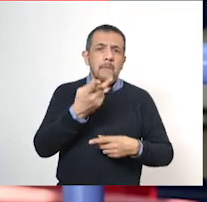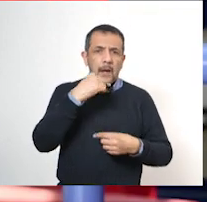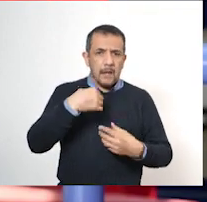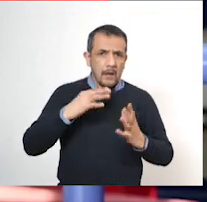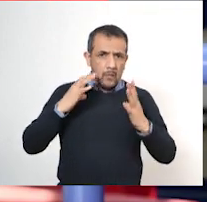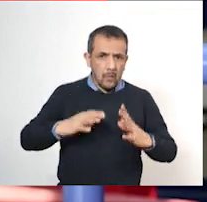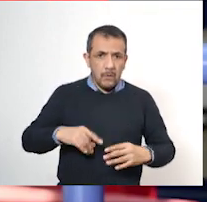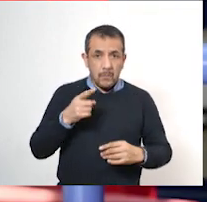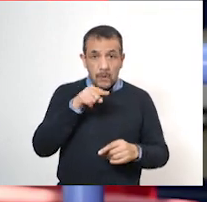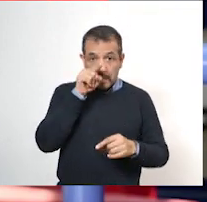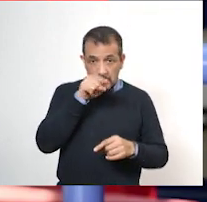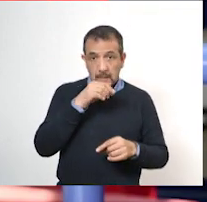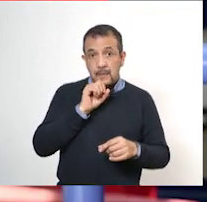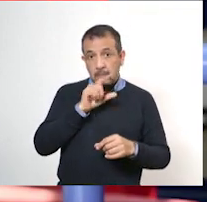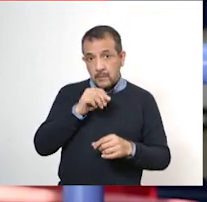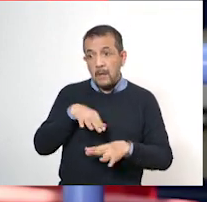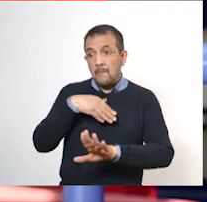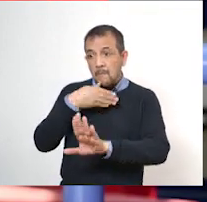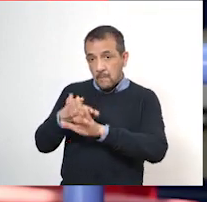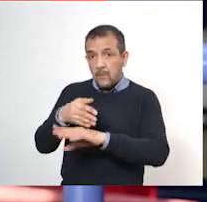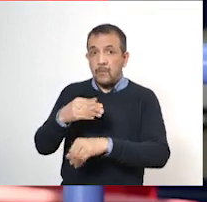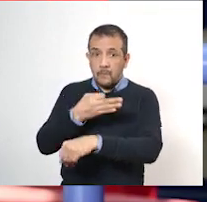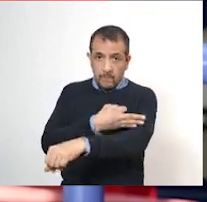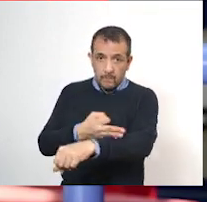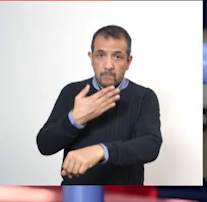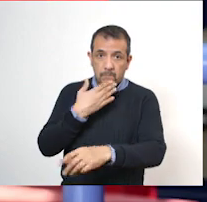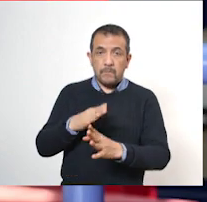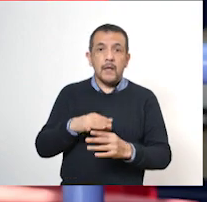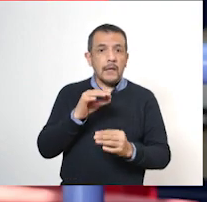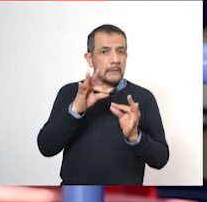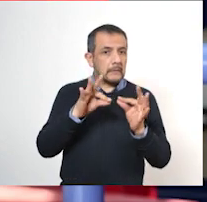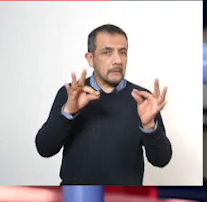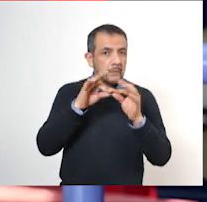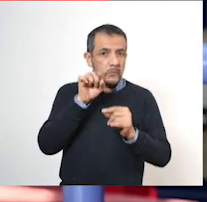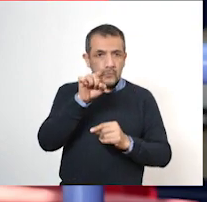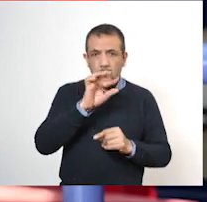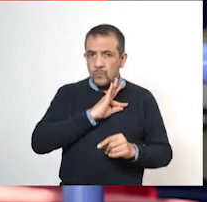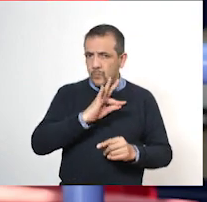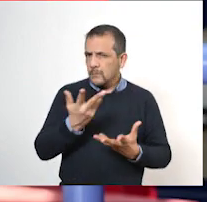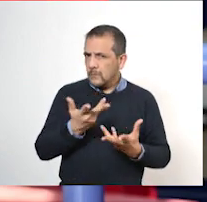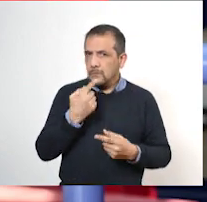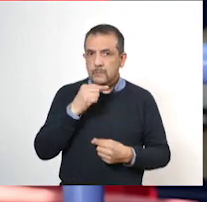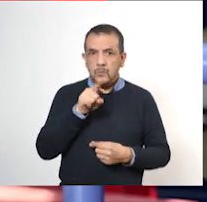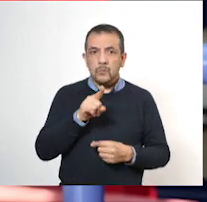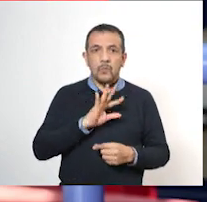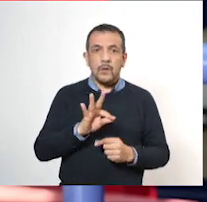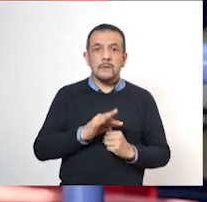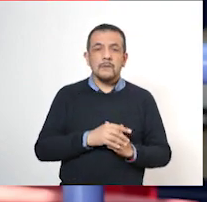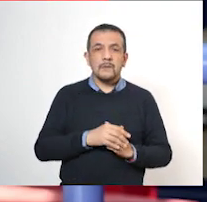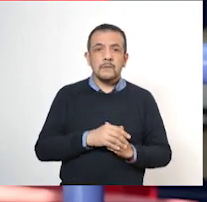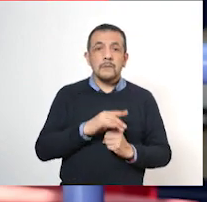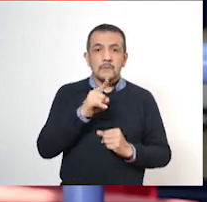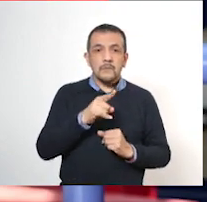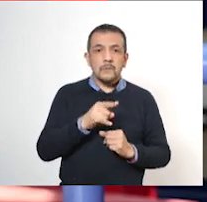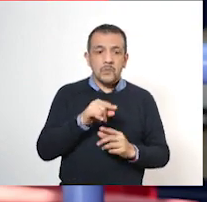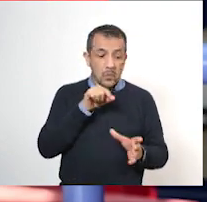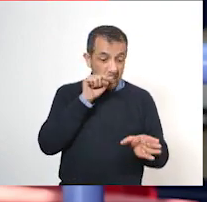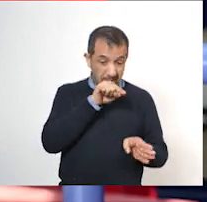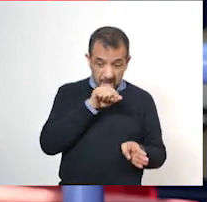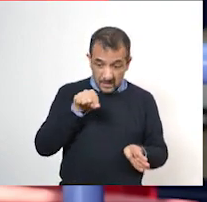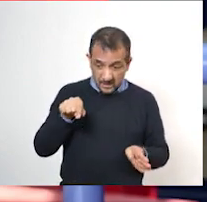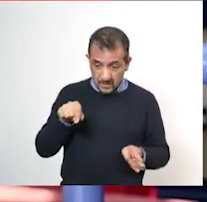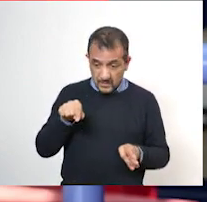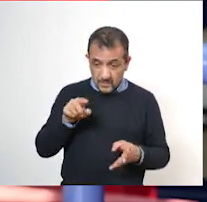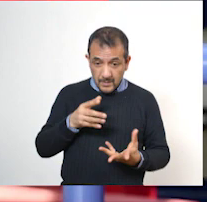y a tu familia. ¿Pero qué podemos hacer nosotros? Una de las cosas muy importantes que puedes hacer tú es, por un lado, no